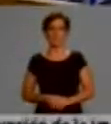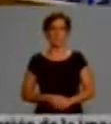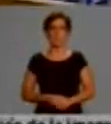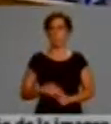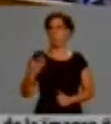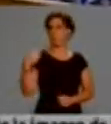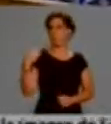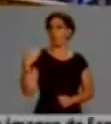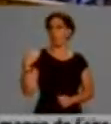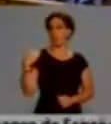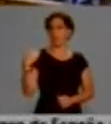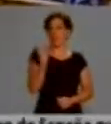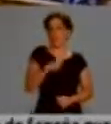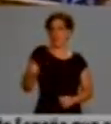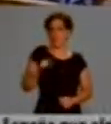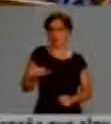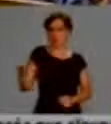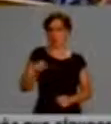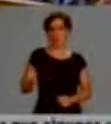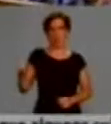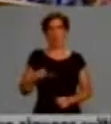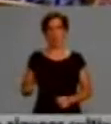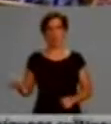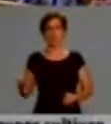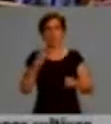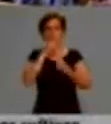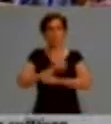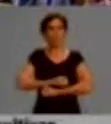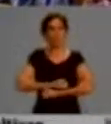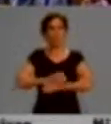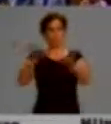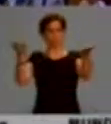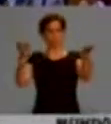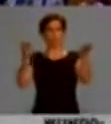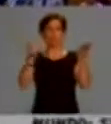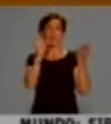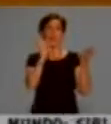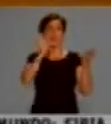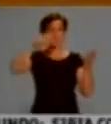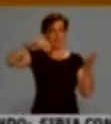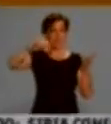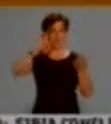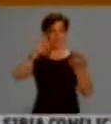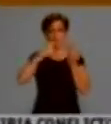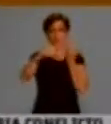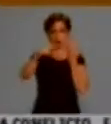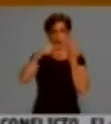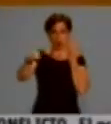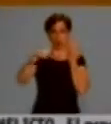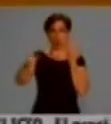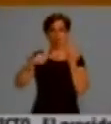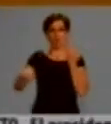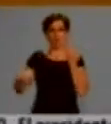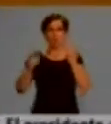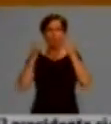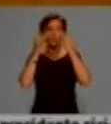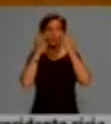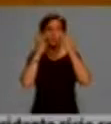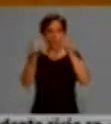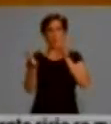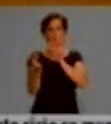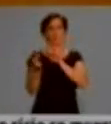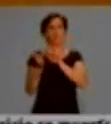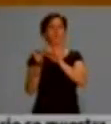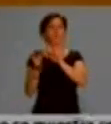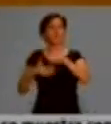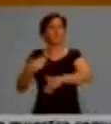Hace unas semanas se hicieron públicos una serie de SMS que reflejaban una relación continua del señor